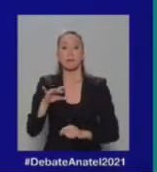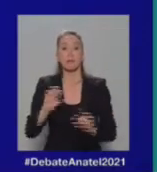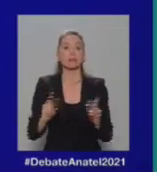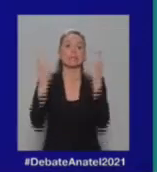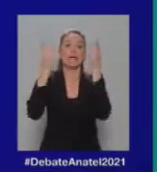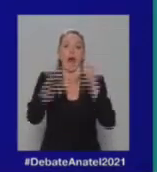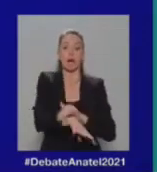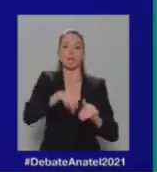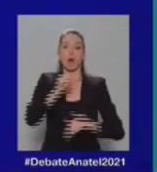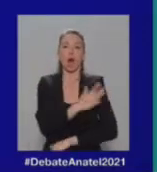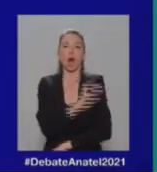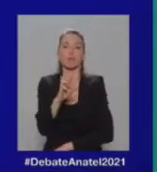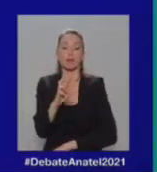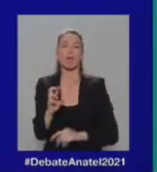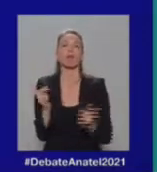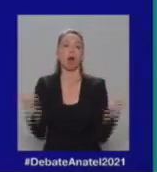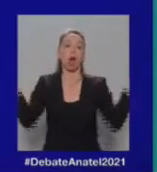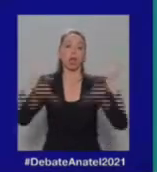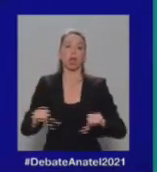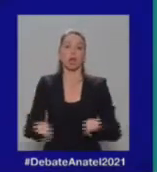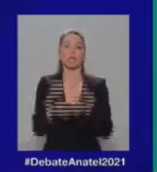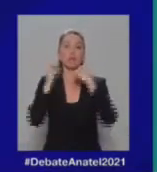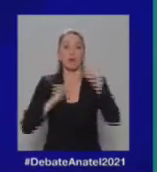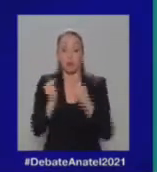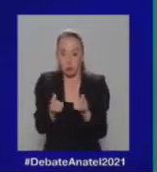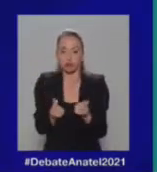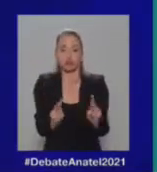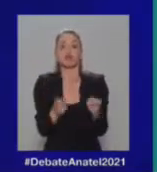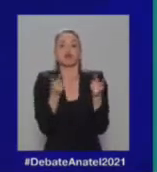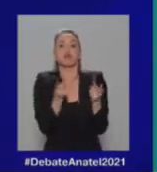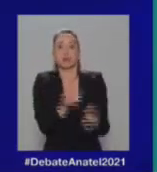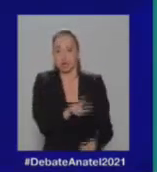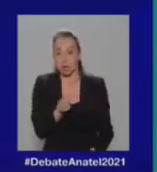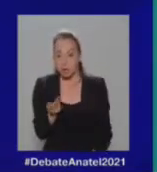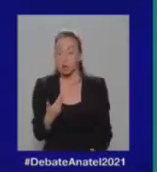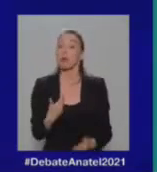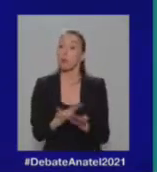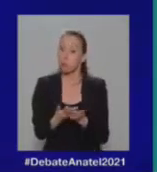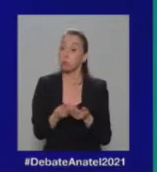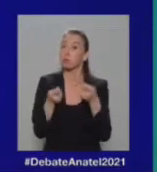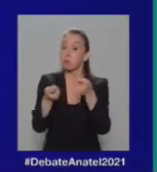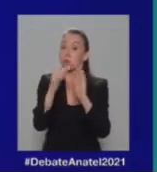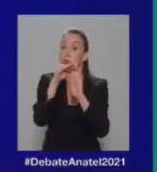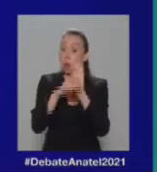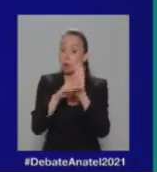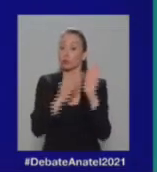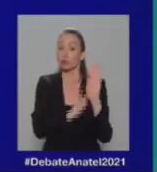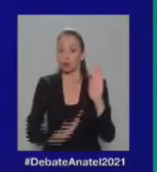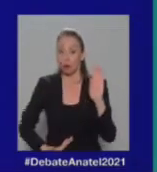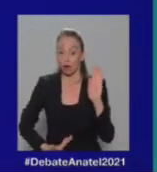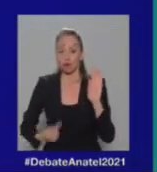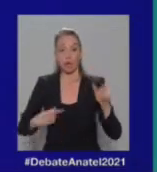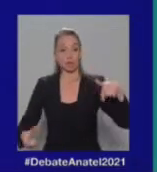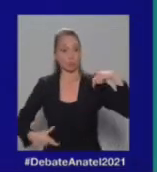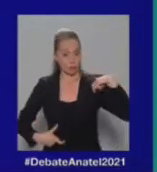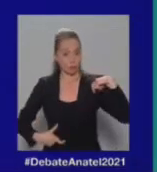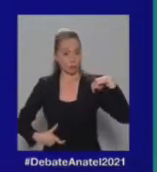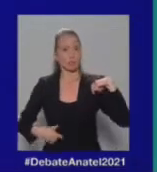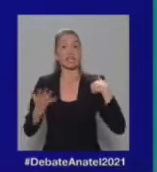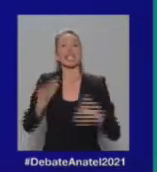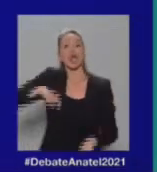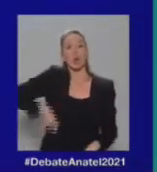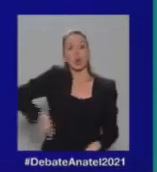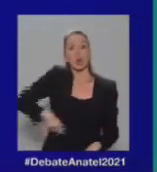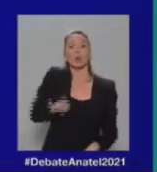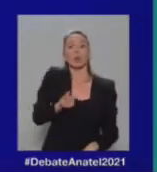creencias. En nuestro programa señalamos una ley de interrupción voluntaria de hasta las 14 semanas con un programa muy fuerte de acompañamiento. La gente que tiene